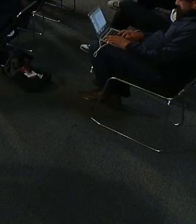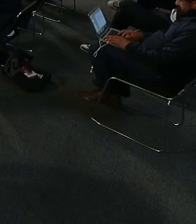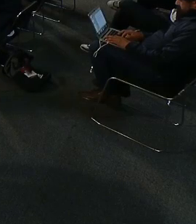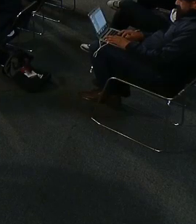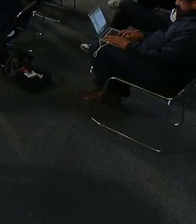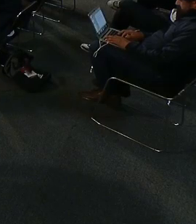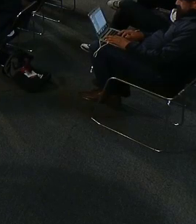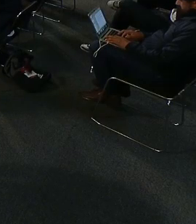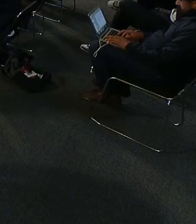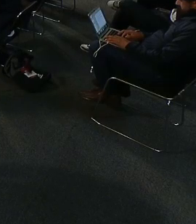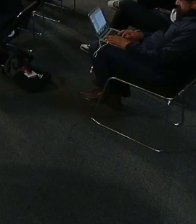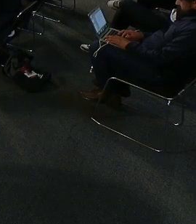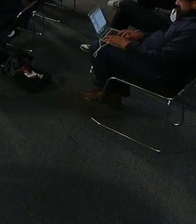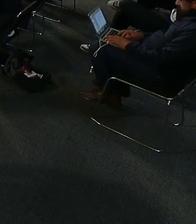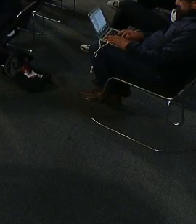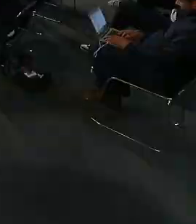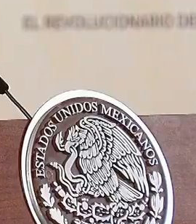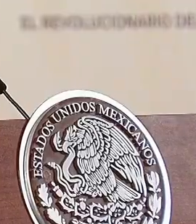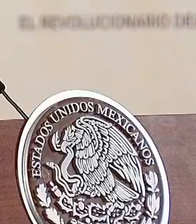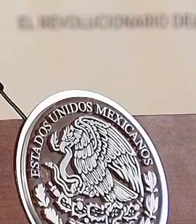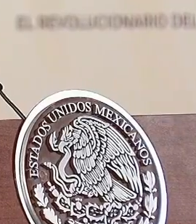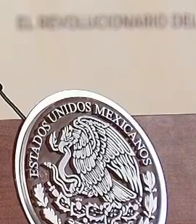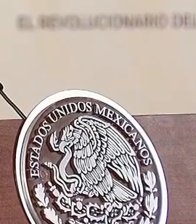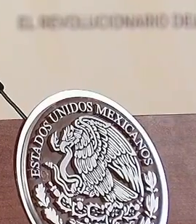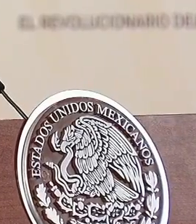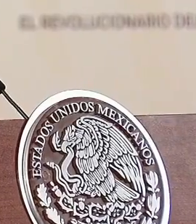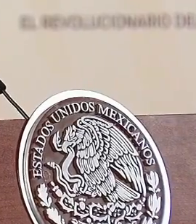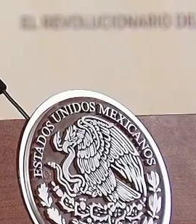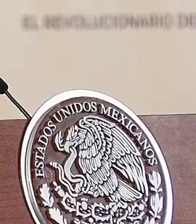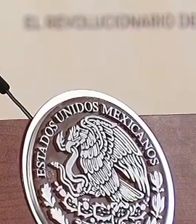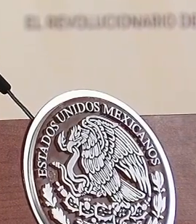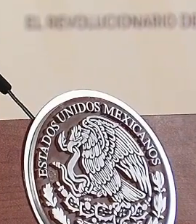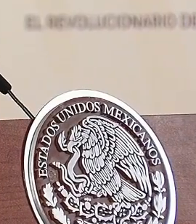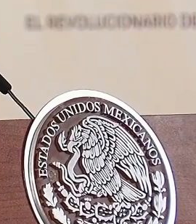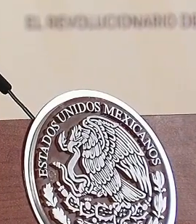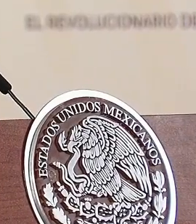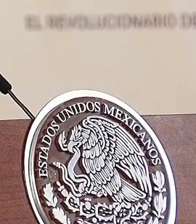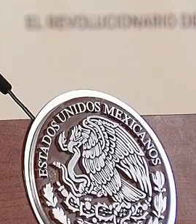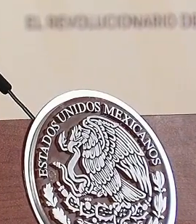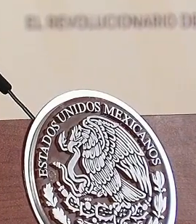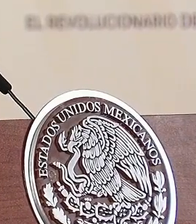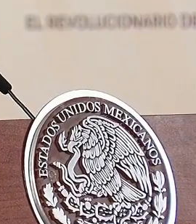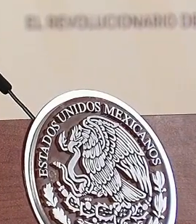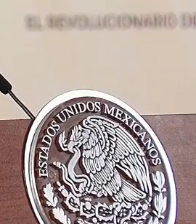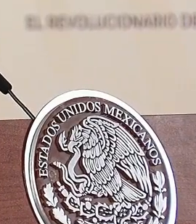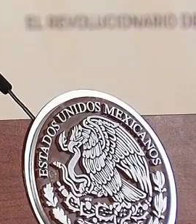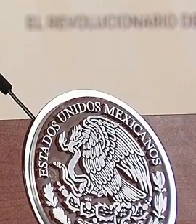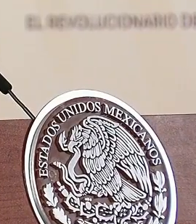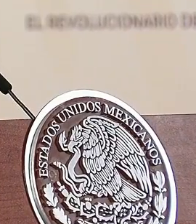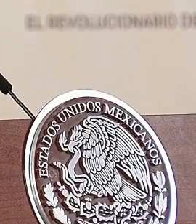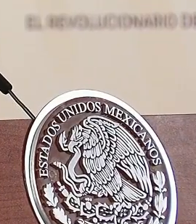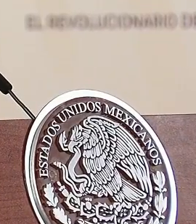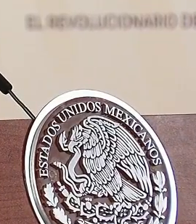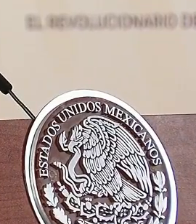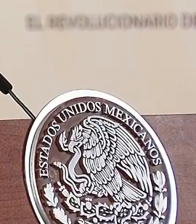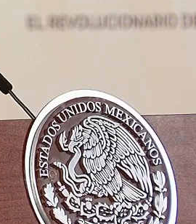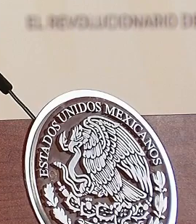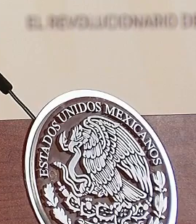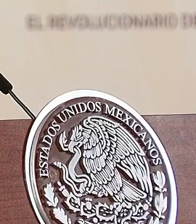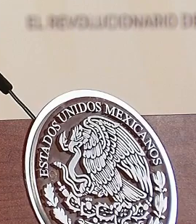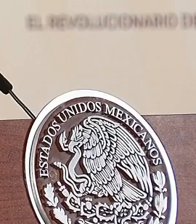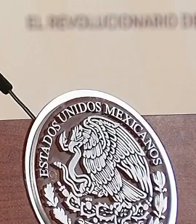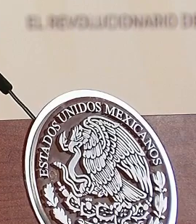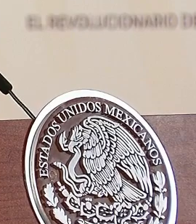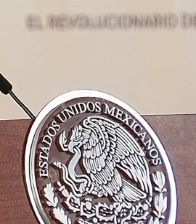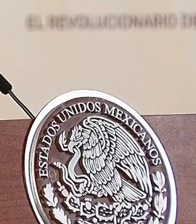Y sí, son inversiones muy fuertes, de miles de millones de dólares para Tamaulipas.